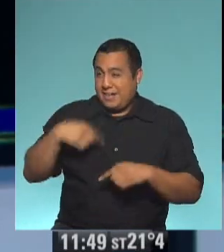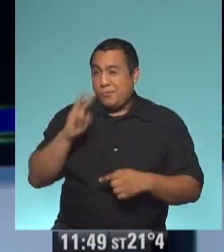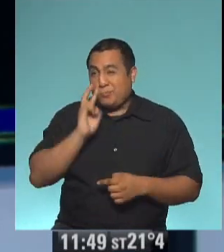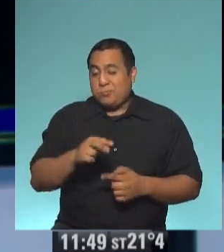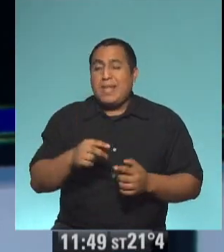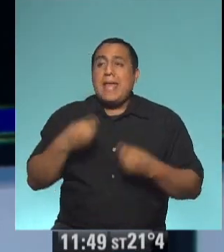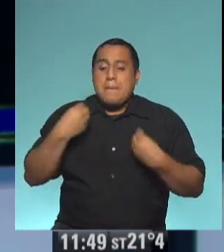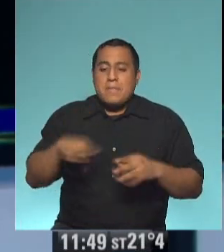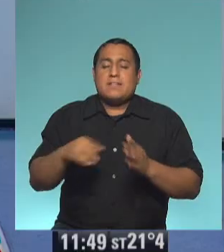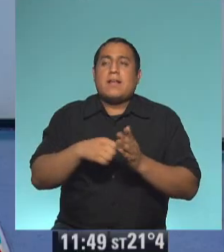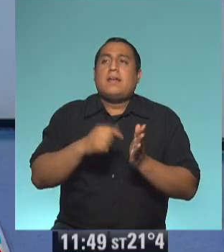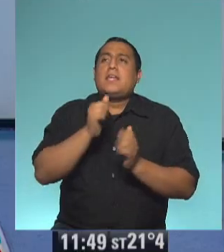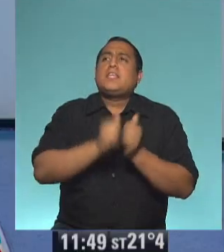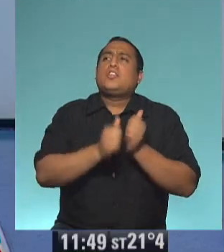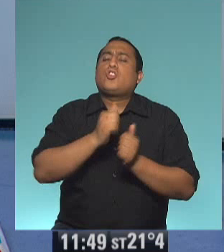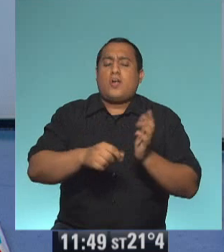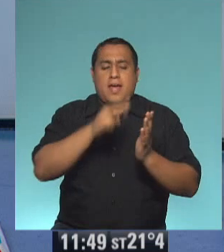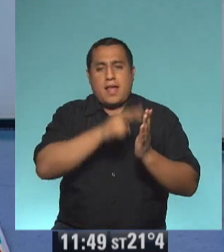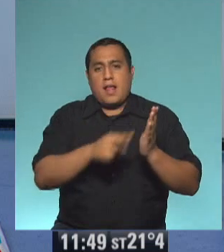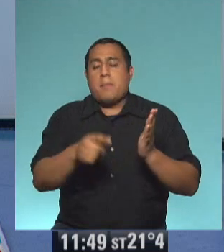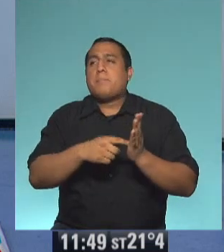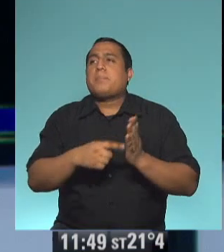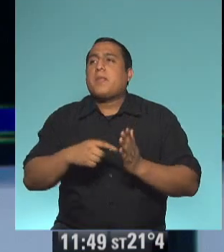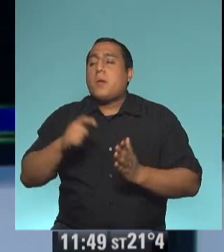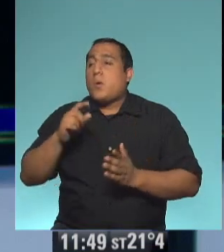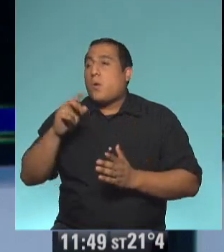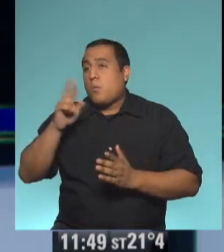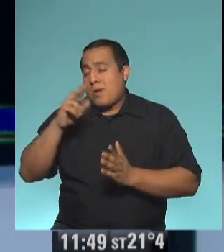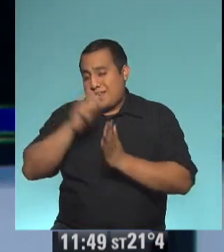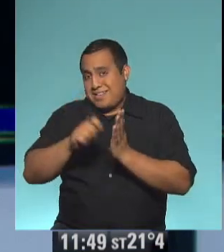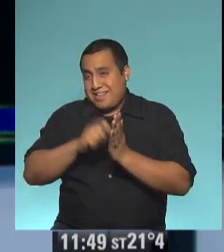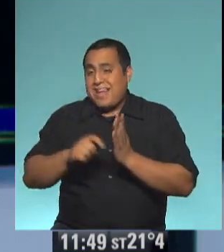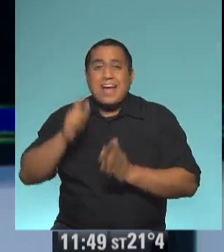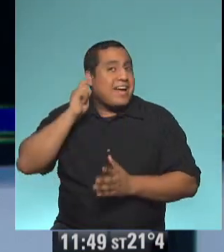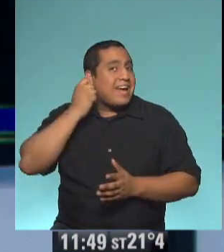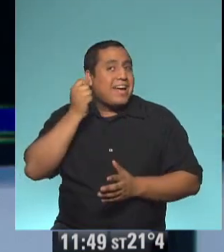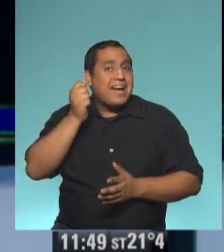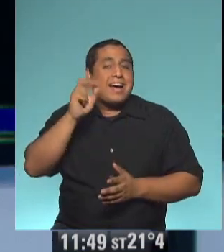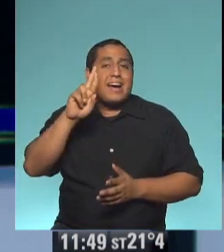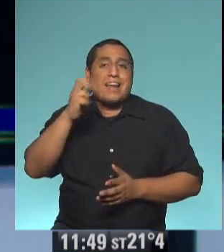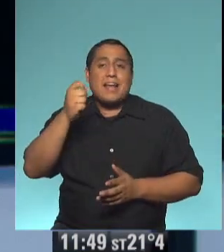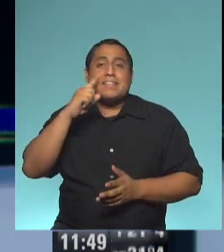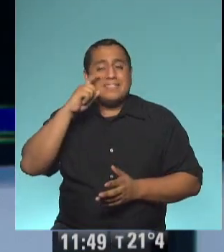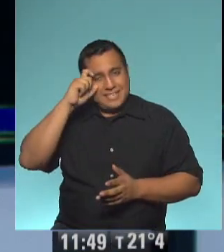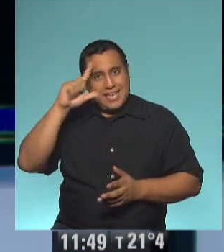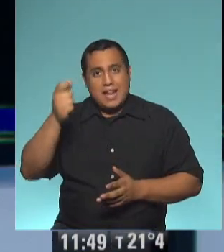leer una historia que es de una autora que ya leímos varias cosas, es Graciela Montes. Y se llama